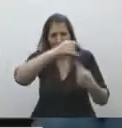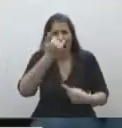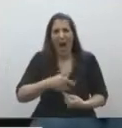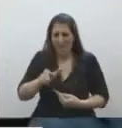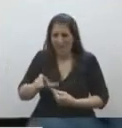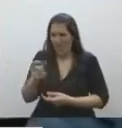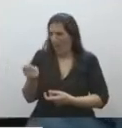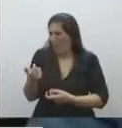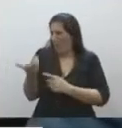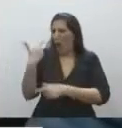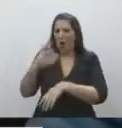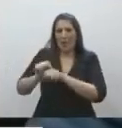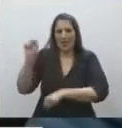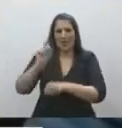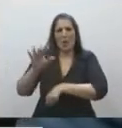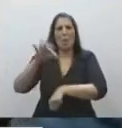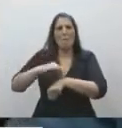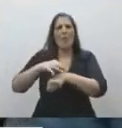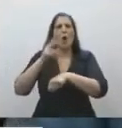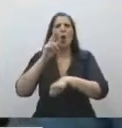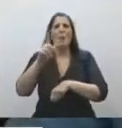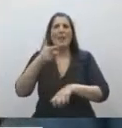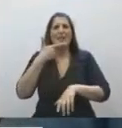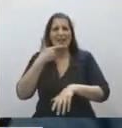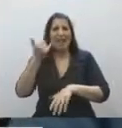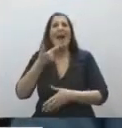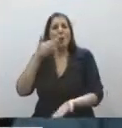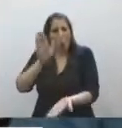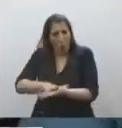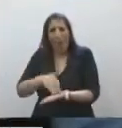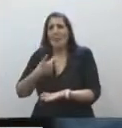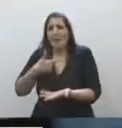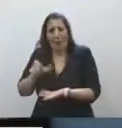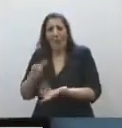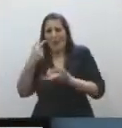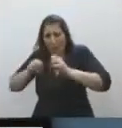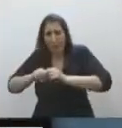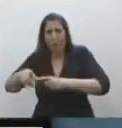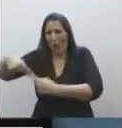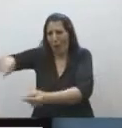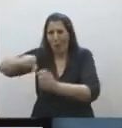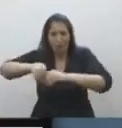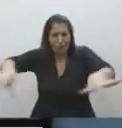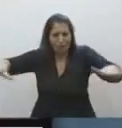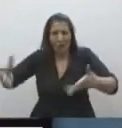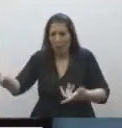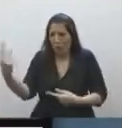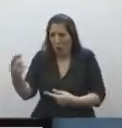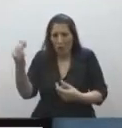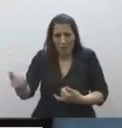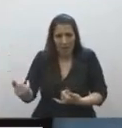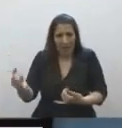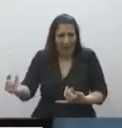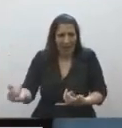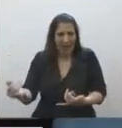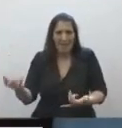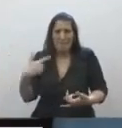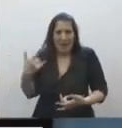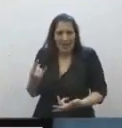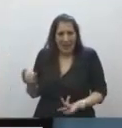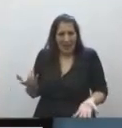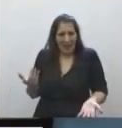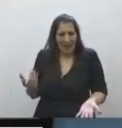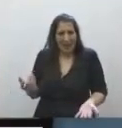tema del desempleo que preocupa muchísimo, ni hablemos de la inflación. Es un país donde, mire, de $5 que ingresan a nuestro